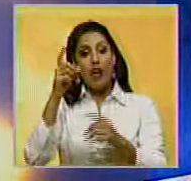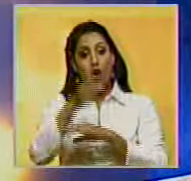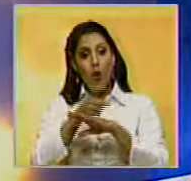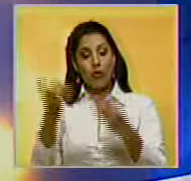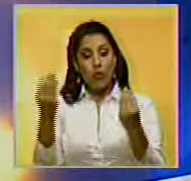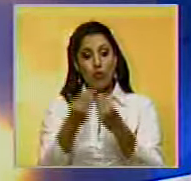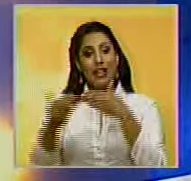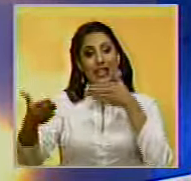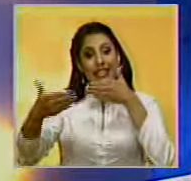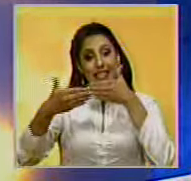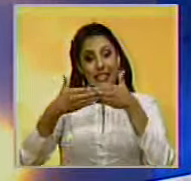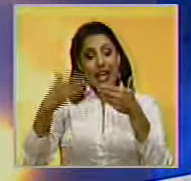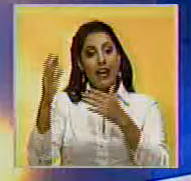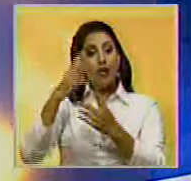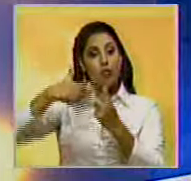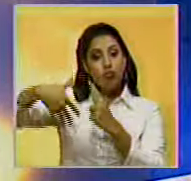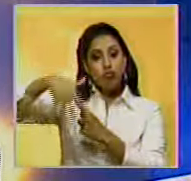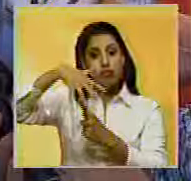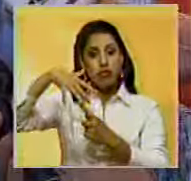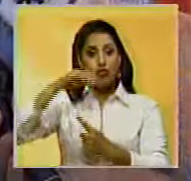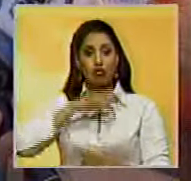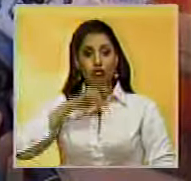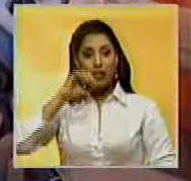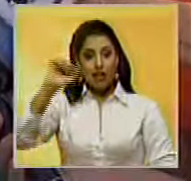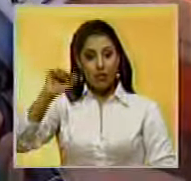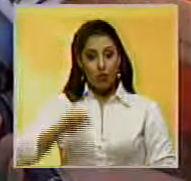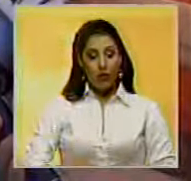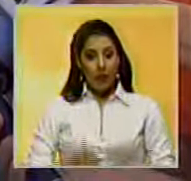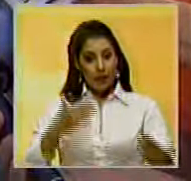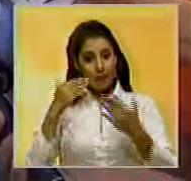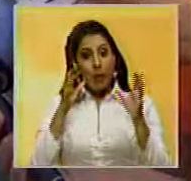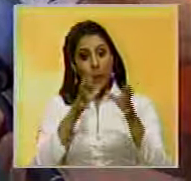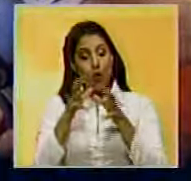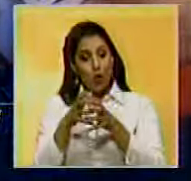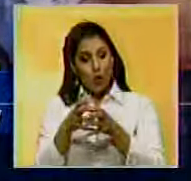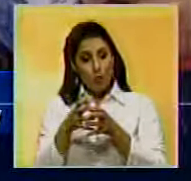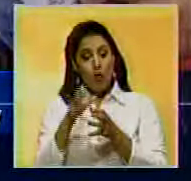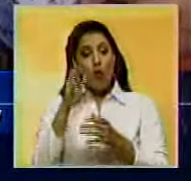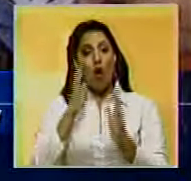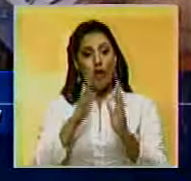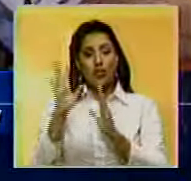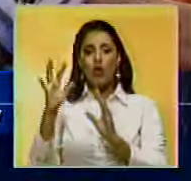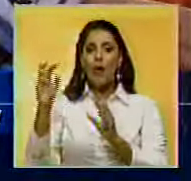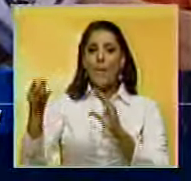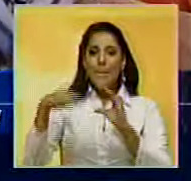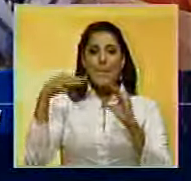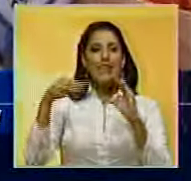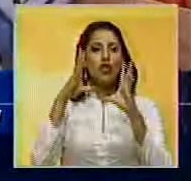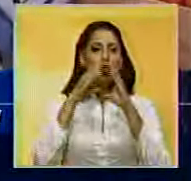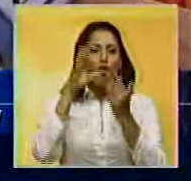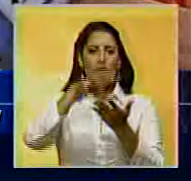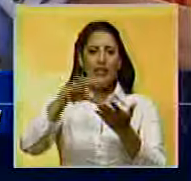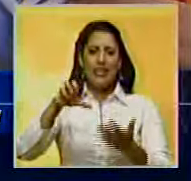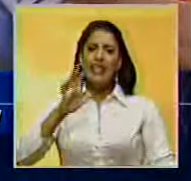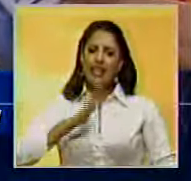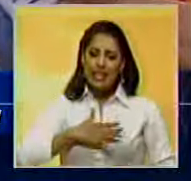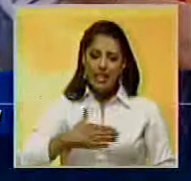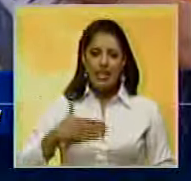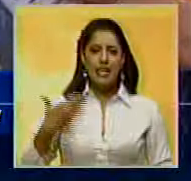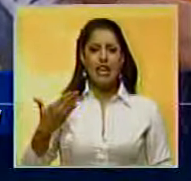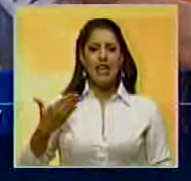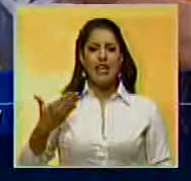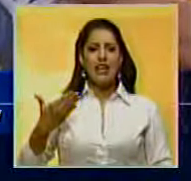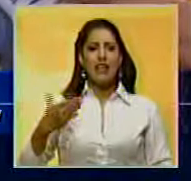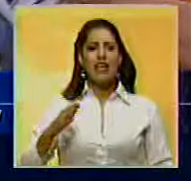la Patria, capítulo ecosocialismo. La gente organizada nos ha escrito en todos los estados que quieren